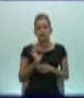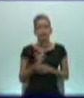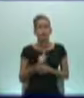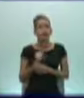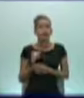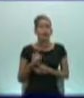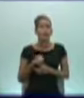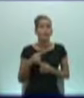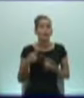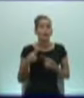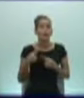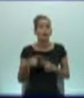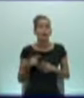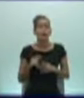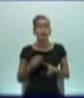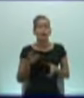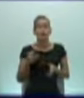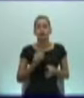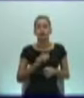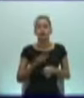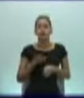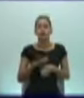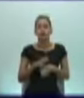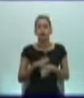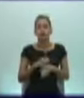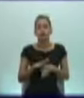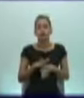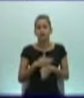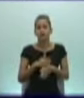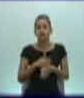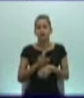diferentes representaciones en una tabla. Vamos a ver la imagen.